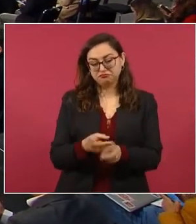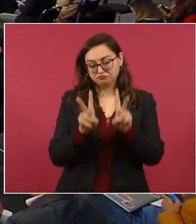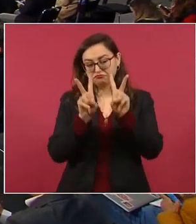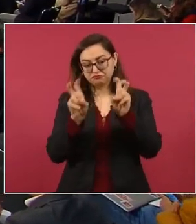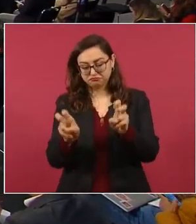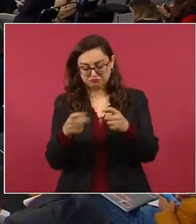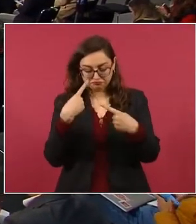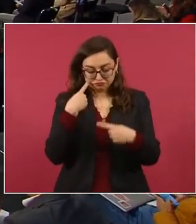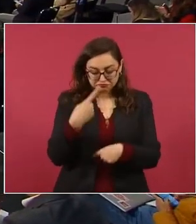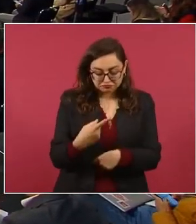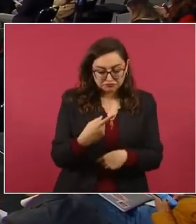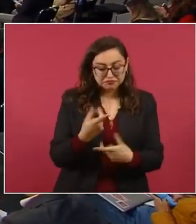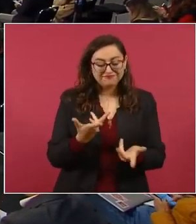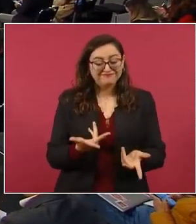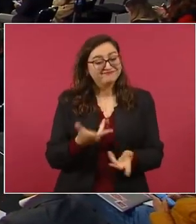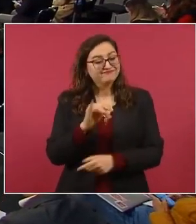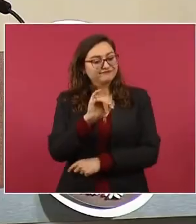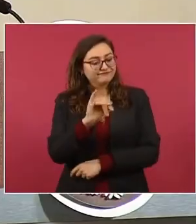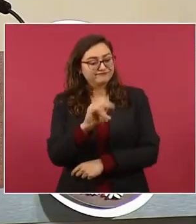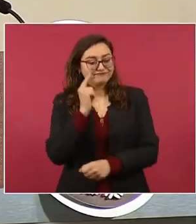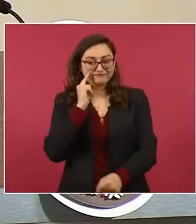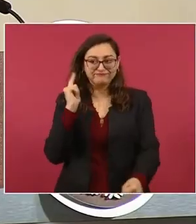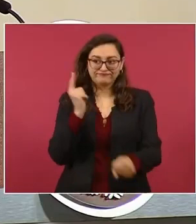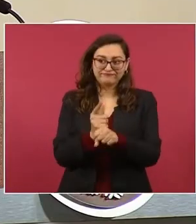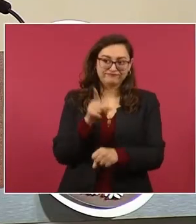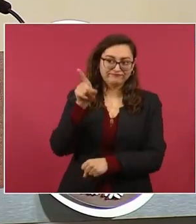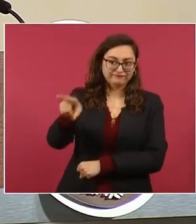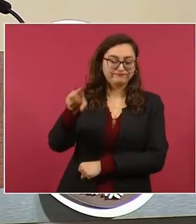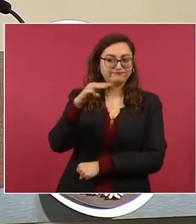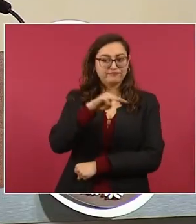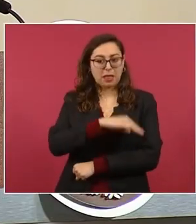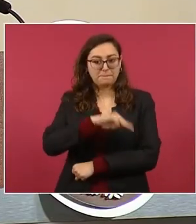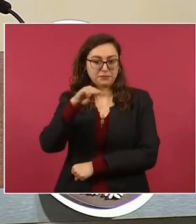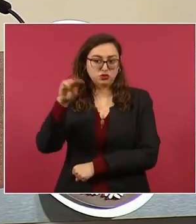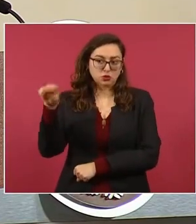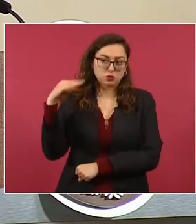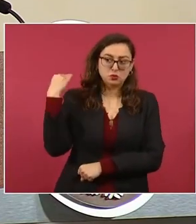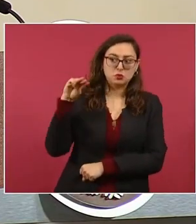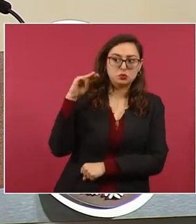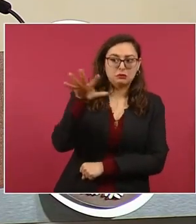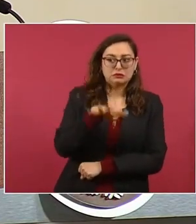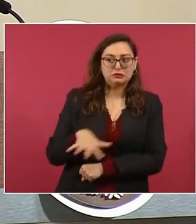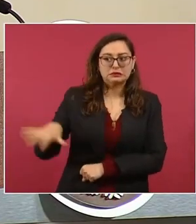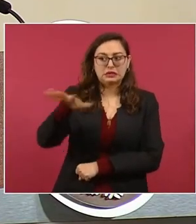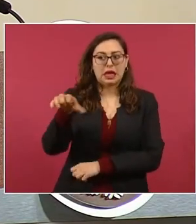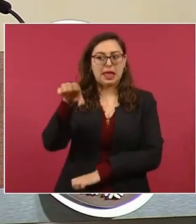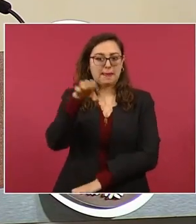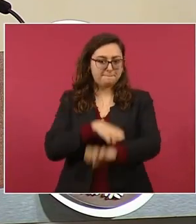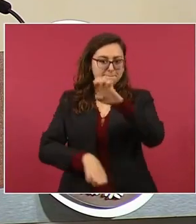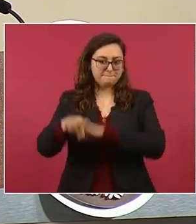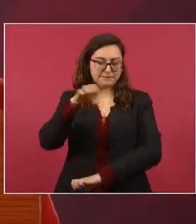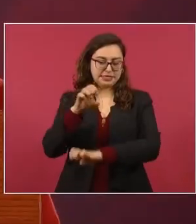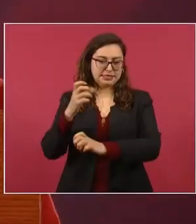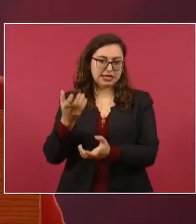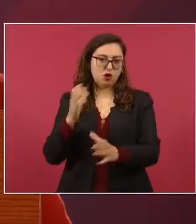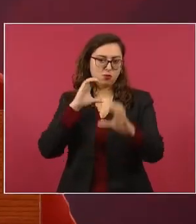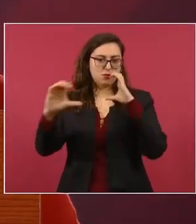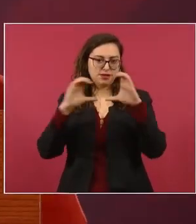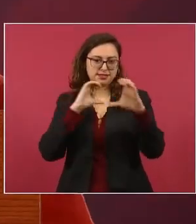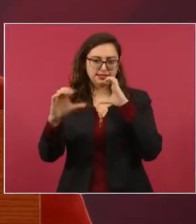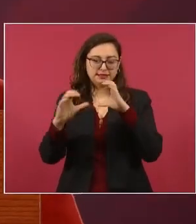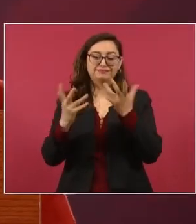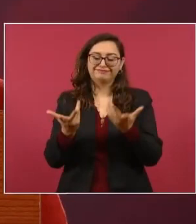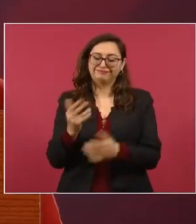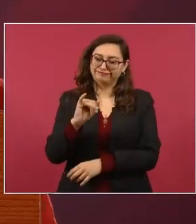ocurridos a la empresa Media Group en el estado de Michoacán, en donde efectivamente sufrieron la destrucción